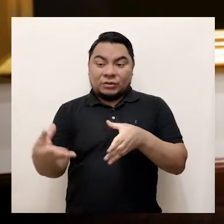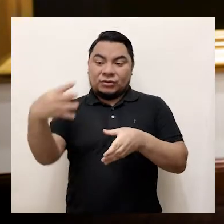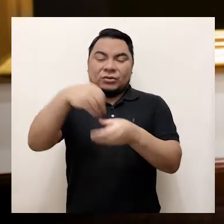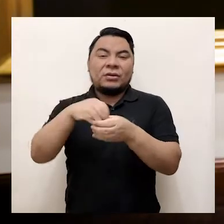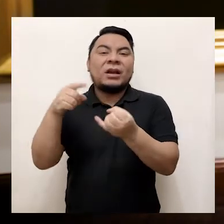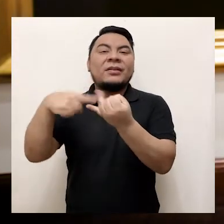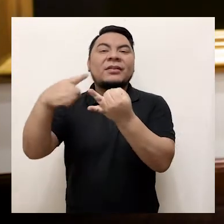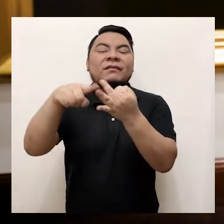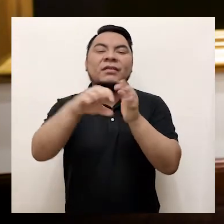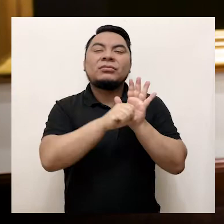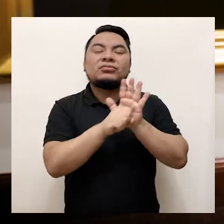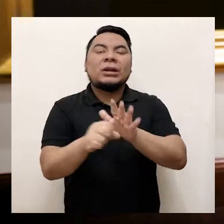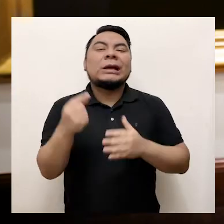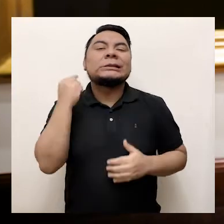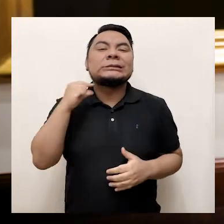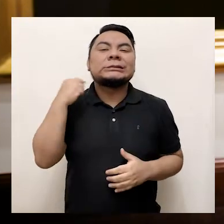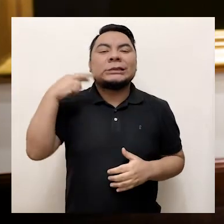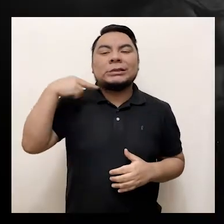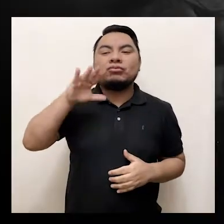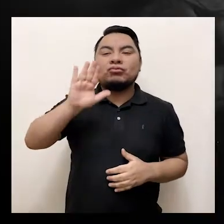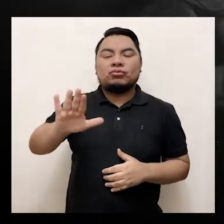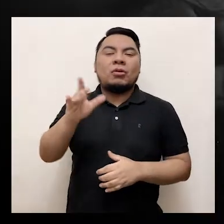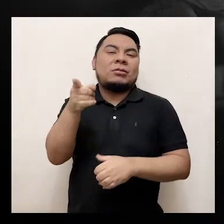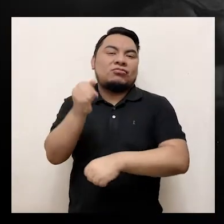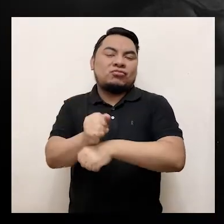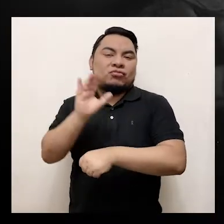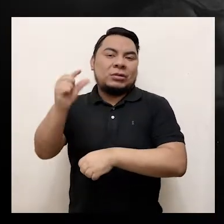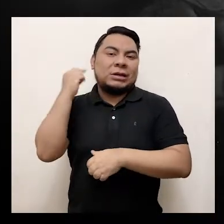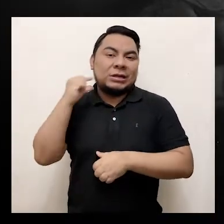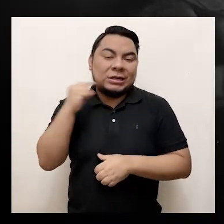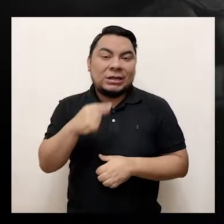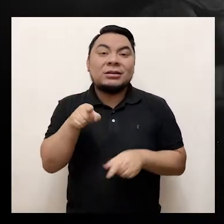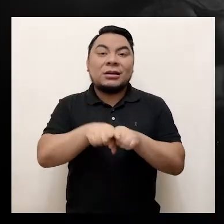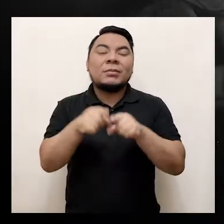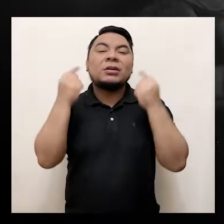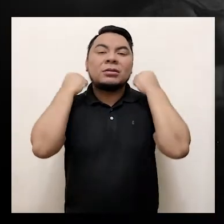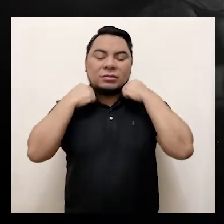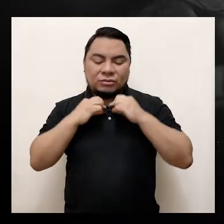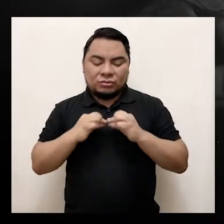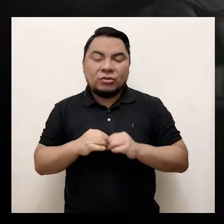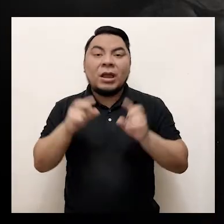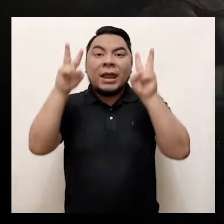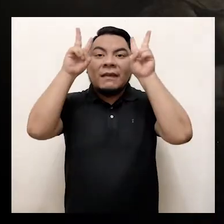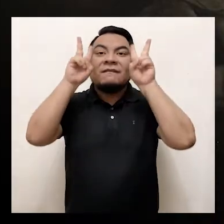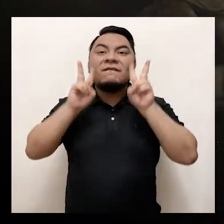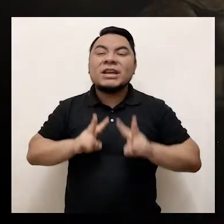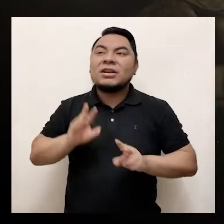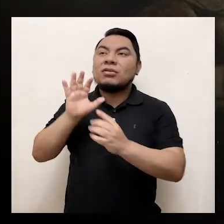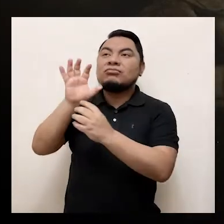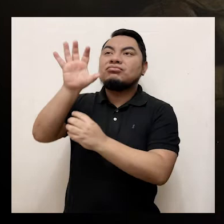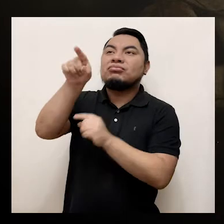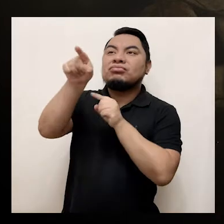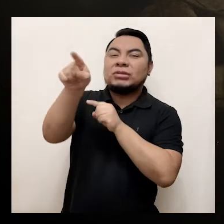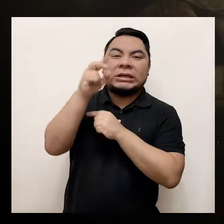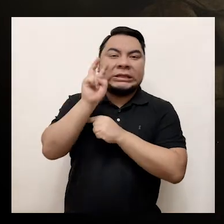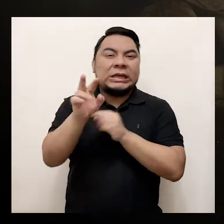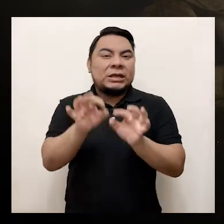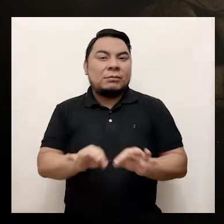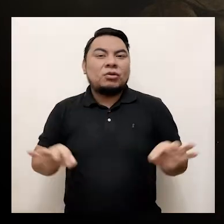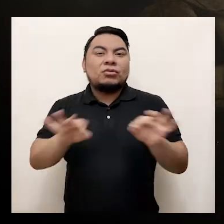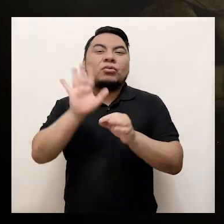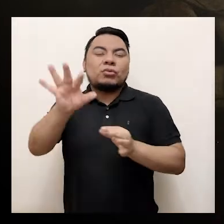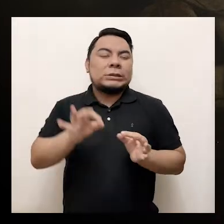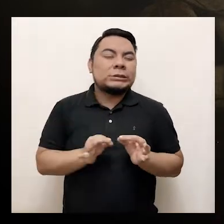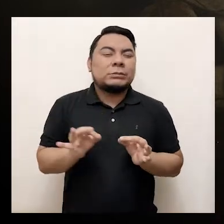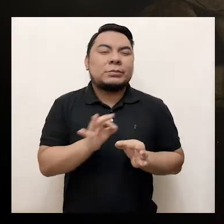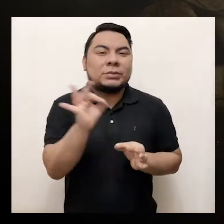incluyó diversos símbolos religiosos del catolicismo, como el rosario y la imagen de la Virgen y el Niño, que refuerzan la importancia